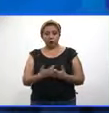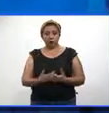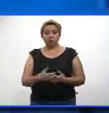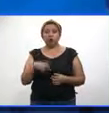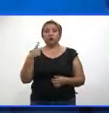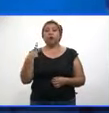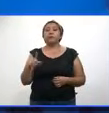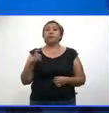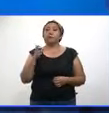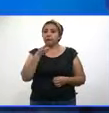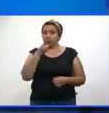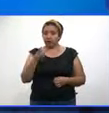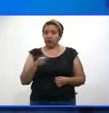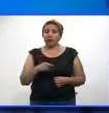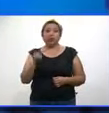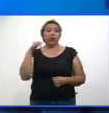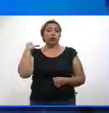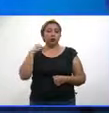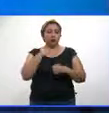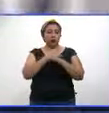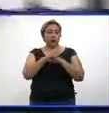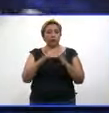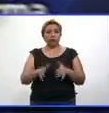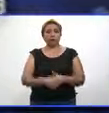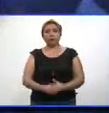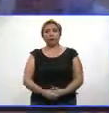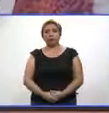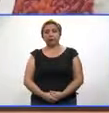de su competencia. Tele Yucatán te informa.